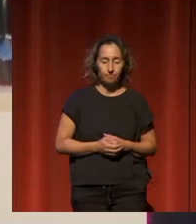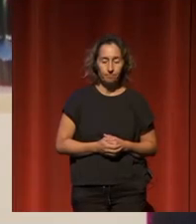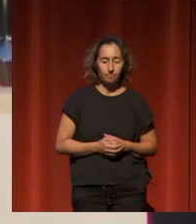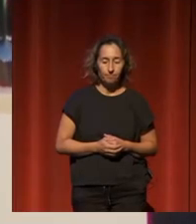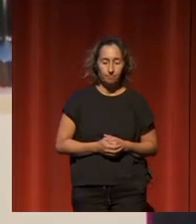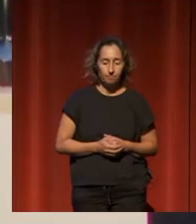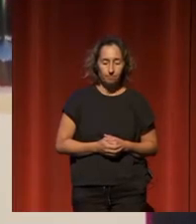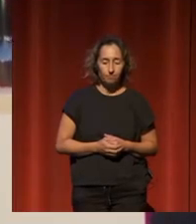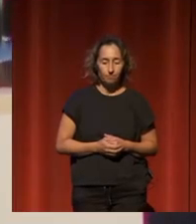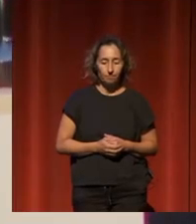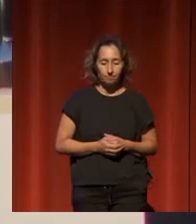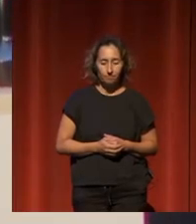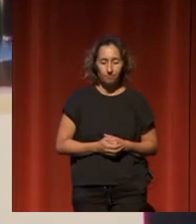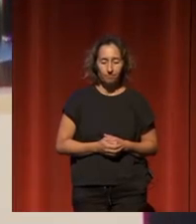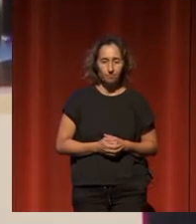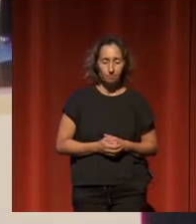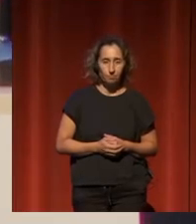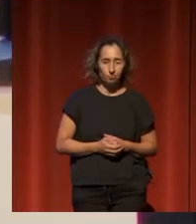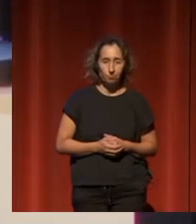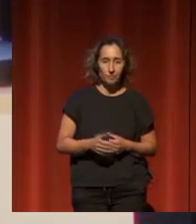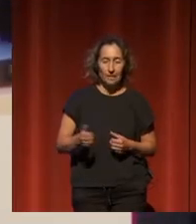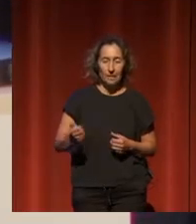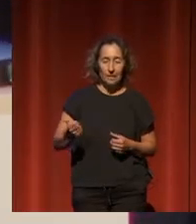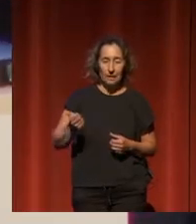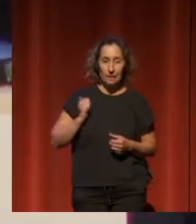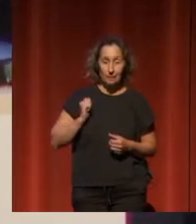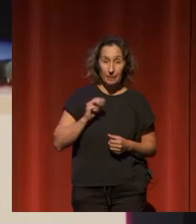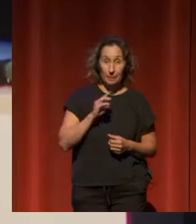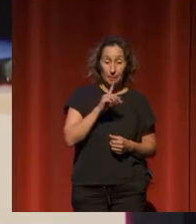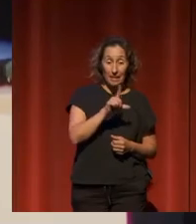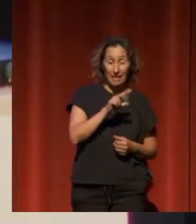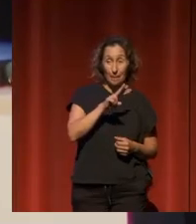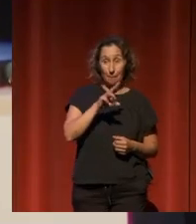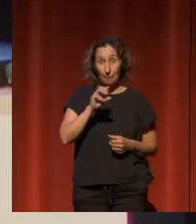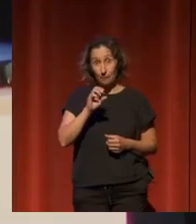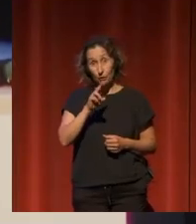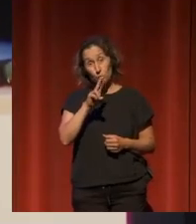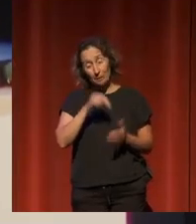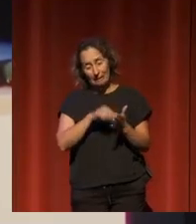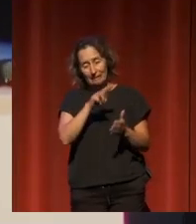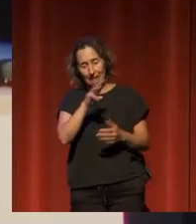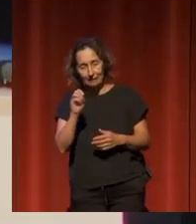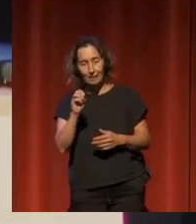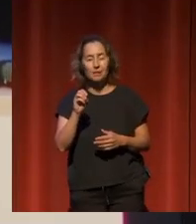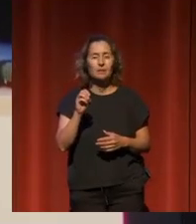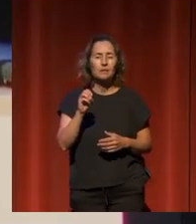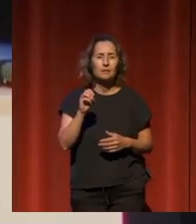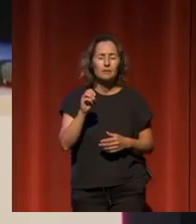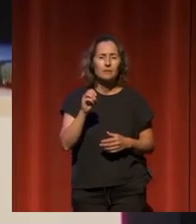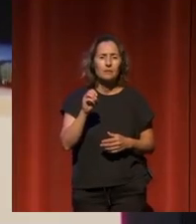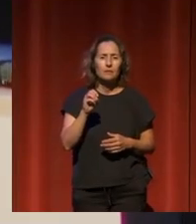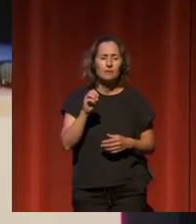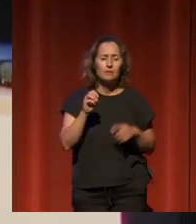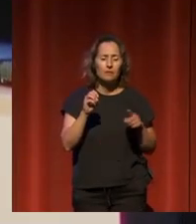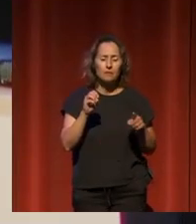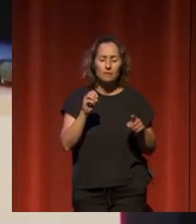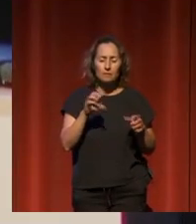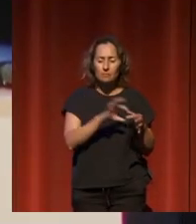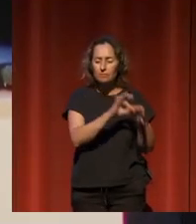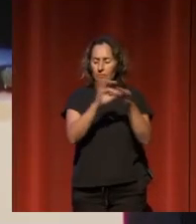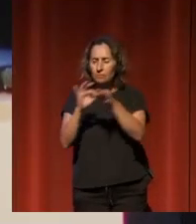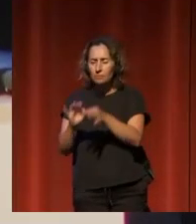eh aprovecha las pl 2030 tiene que ver con estudios de